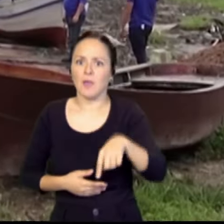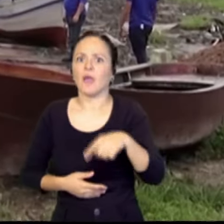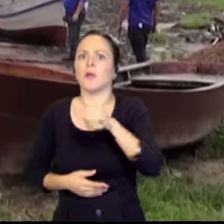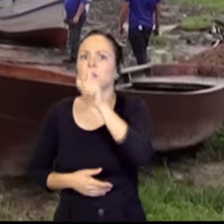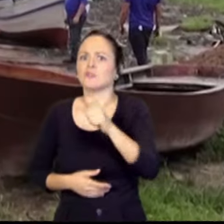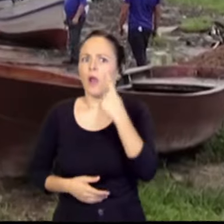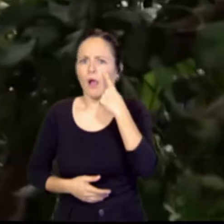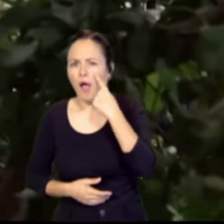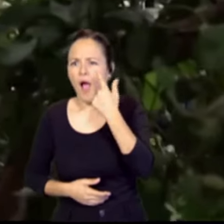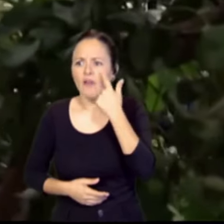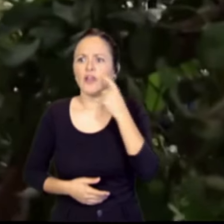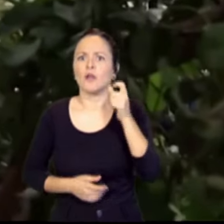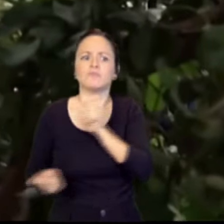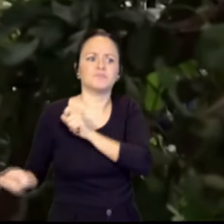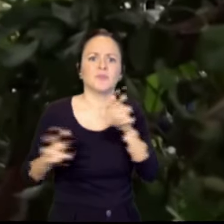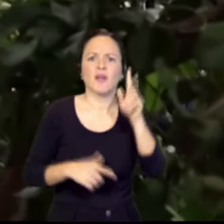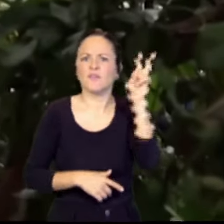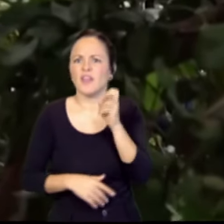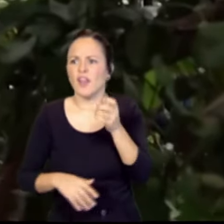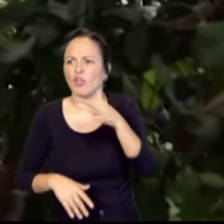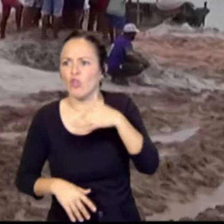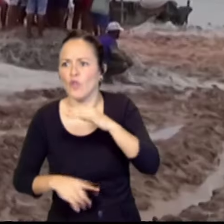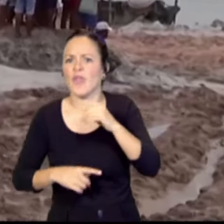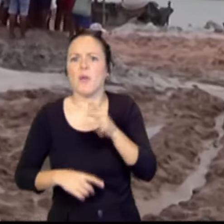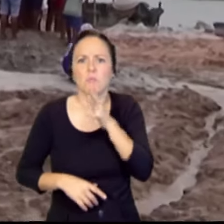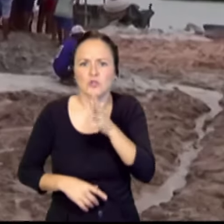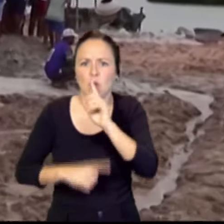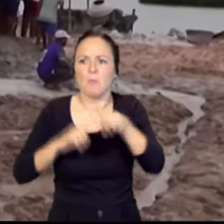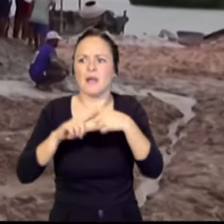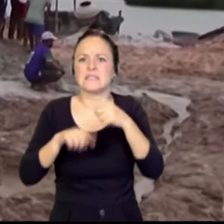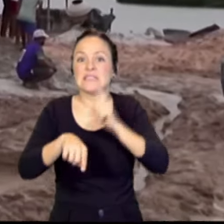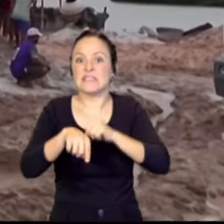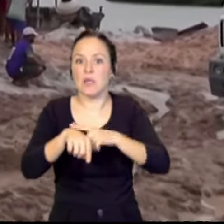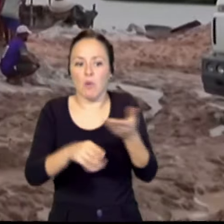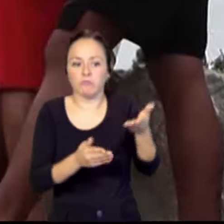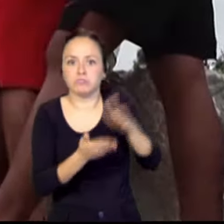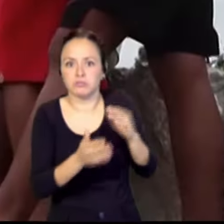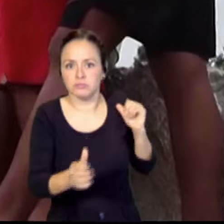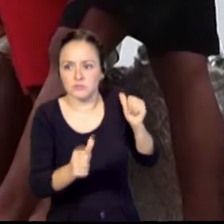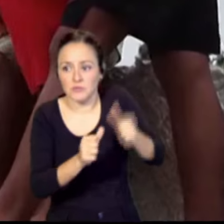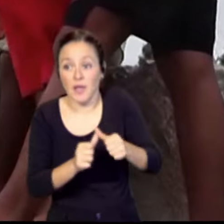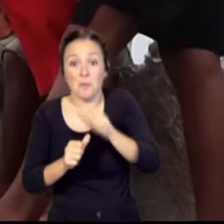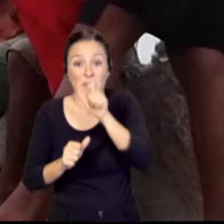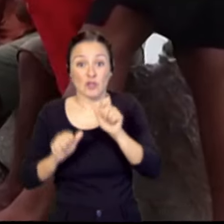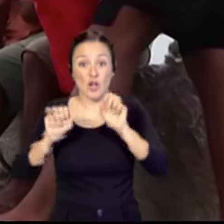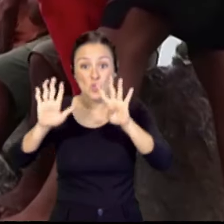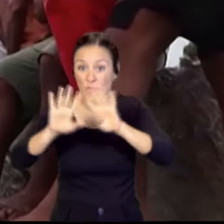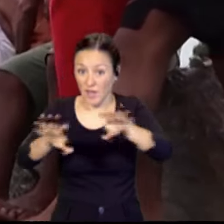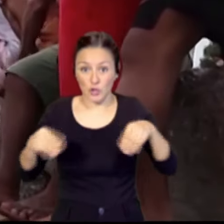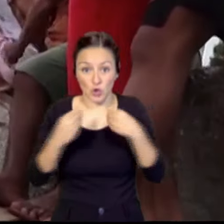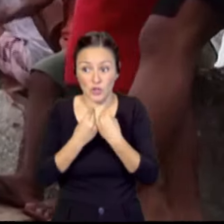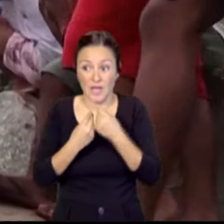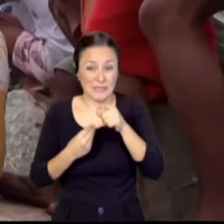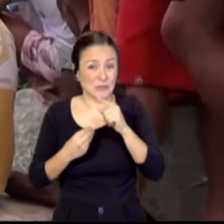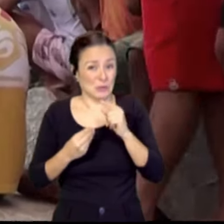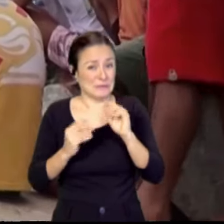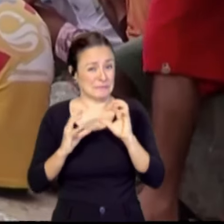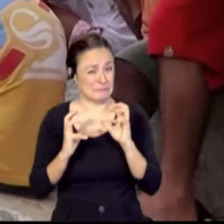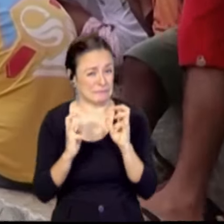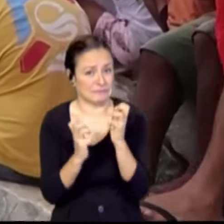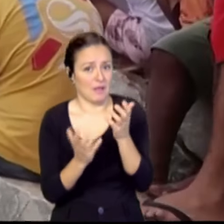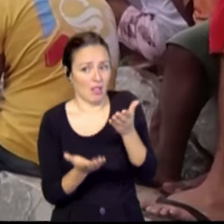pasajeros la causa y el tiempo estimado del fallecimiento fueron hallados nueve cuerpos en total estaban en avanzado estado de descomposición